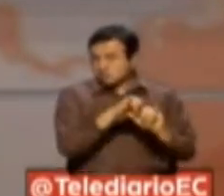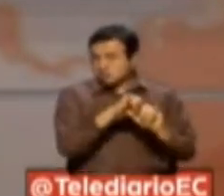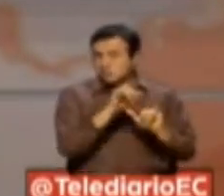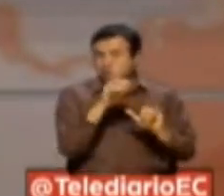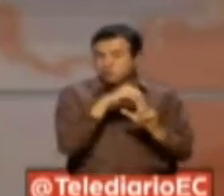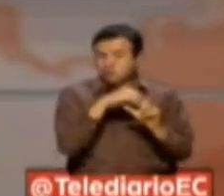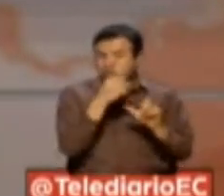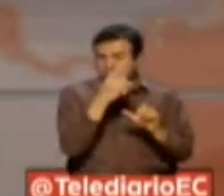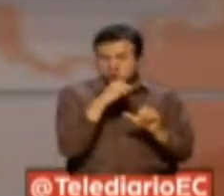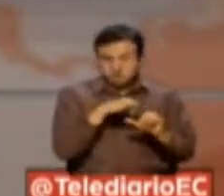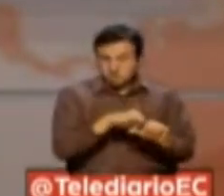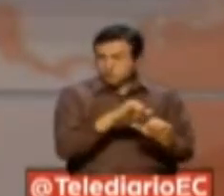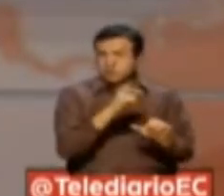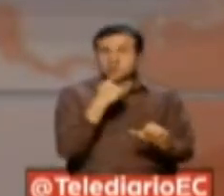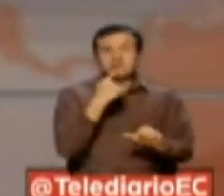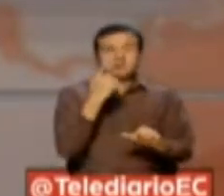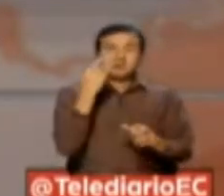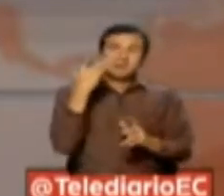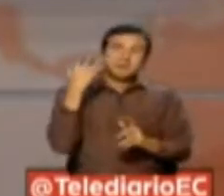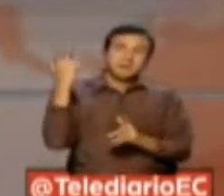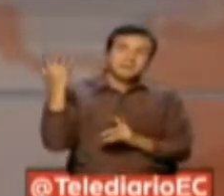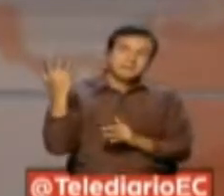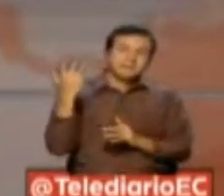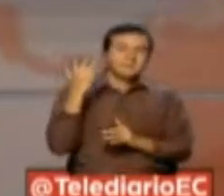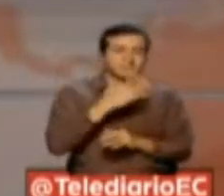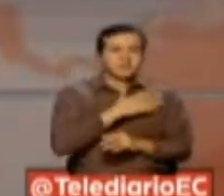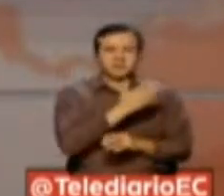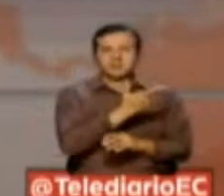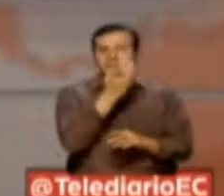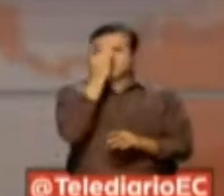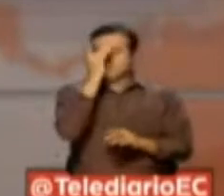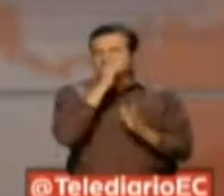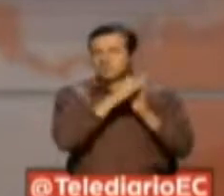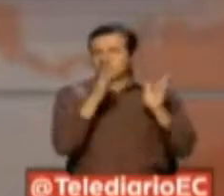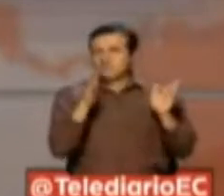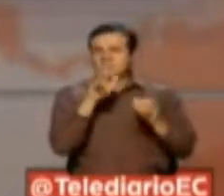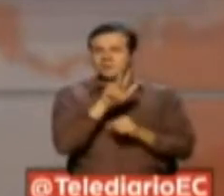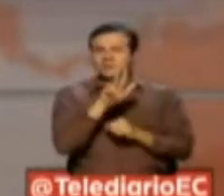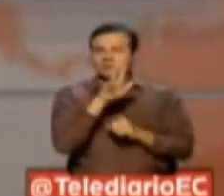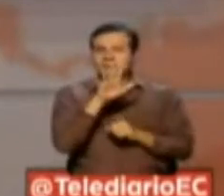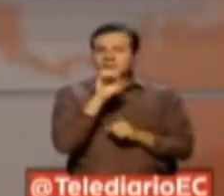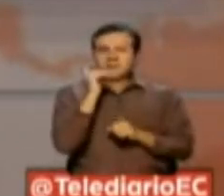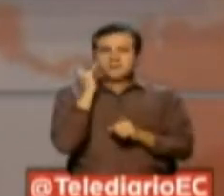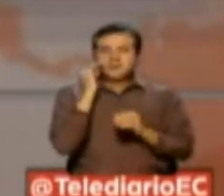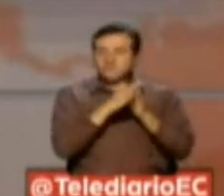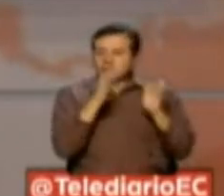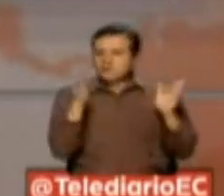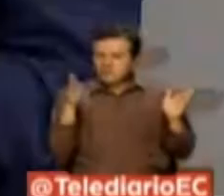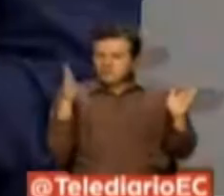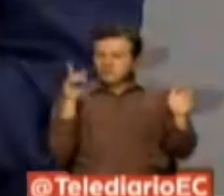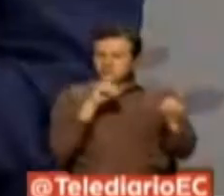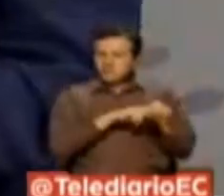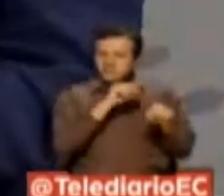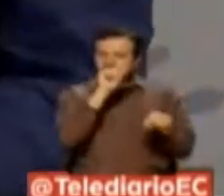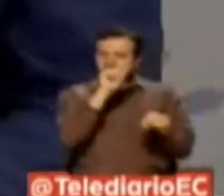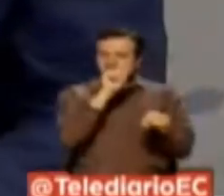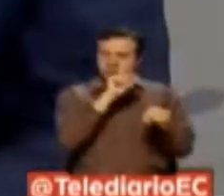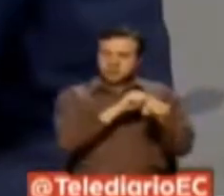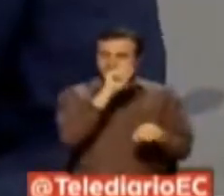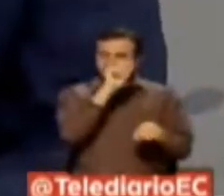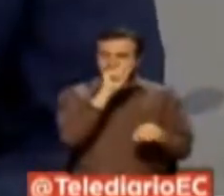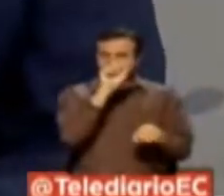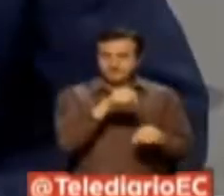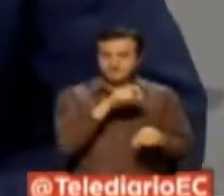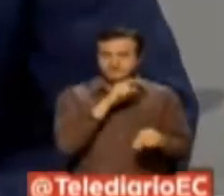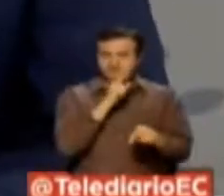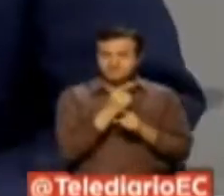fondos entonces dice mientras venga esto el mito no dura más de 350 en el hecho de que tenga un plazo corto significa que tiene